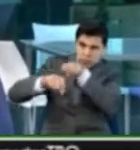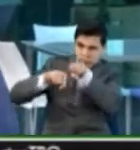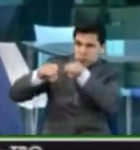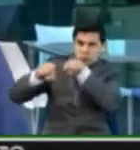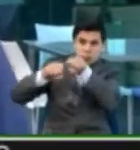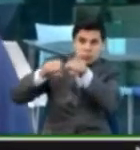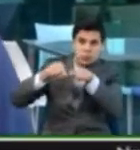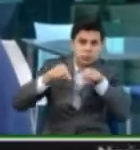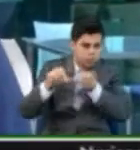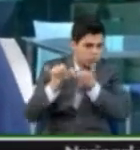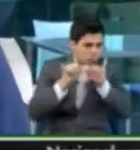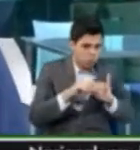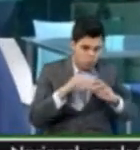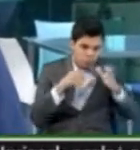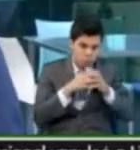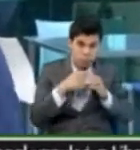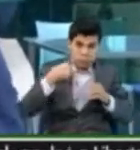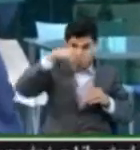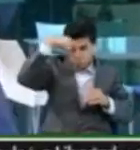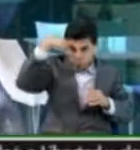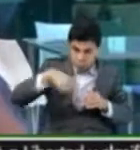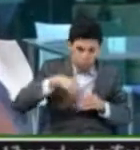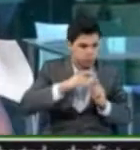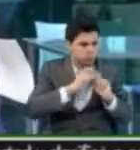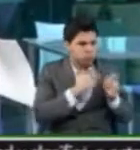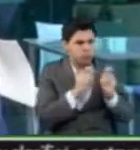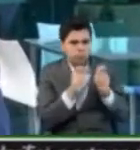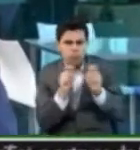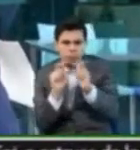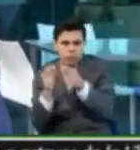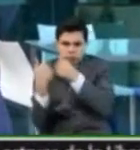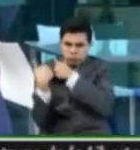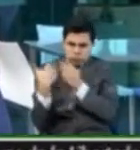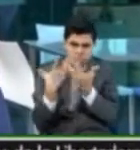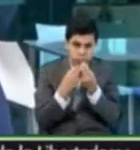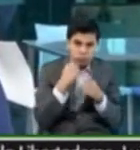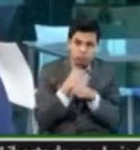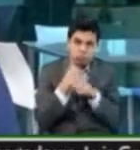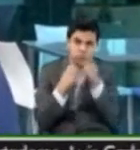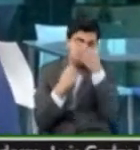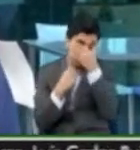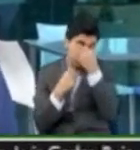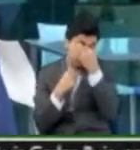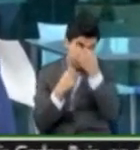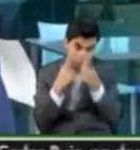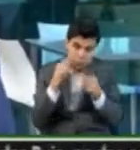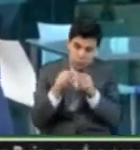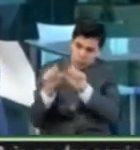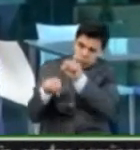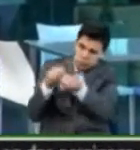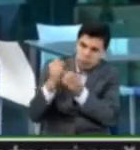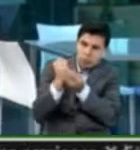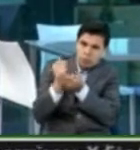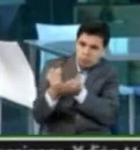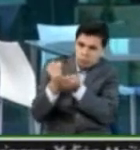que buscamos con el trabajo que cada uno, con la función que cada uno tiene dentro del equipo, es hacer más llevadero y menos pesante